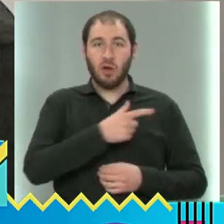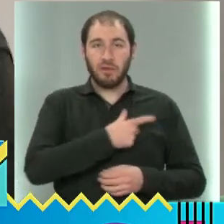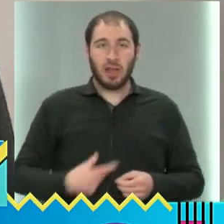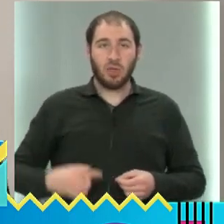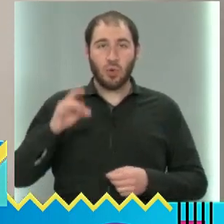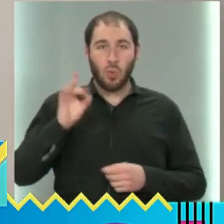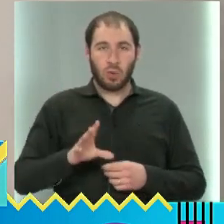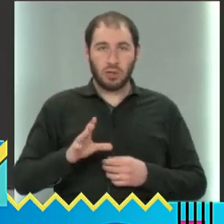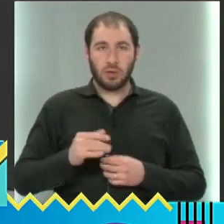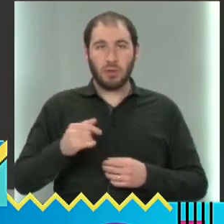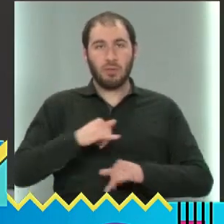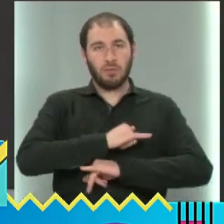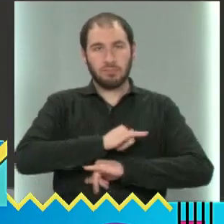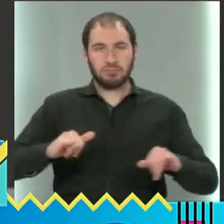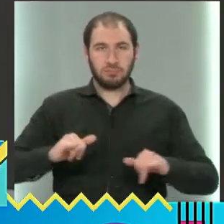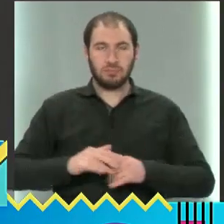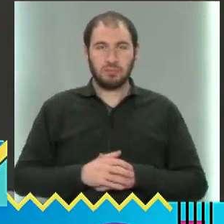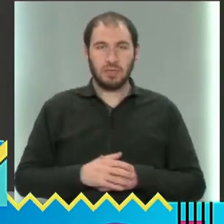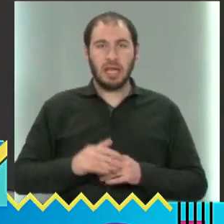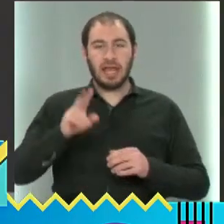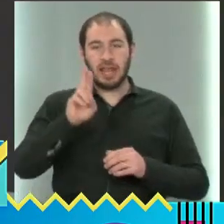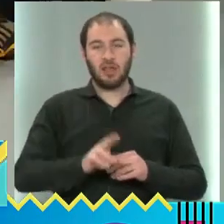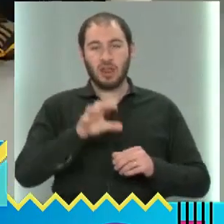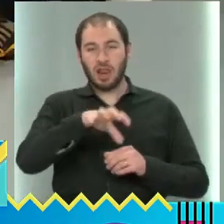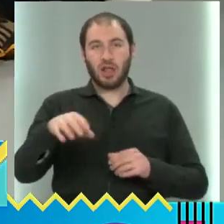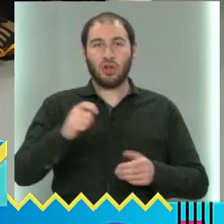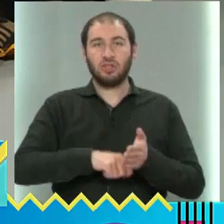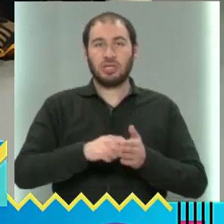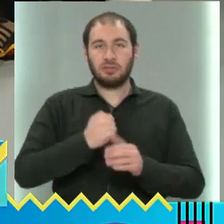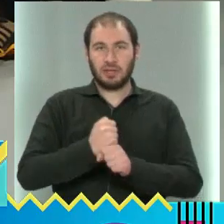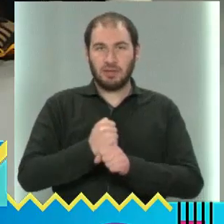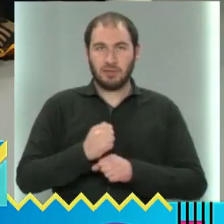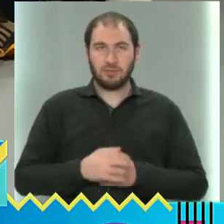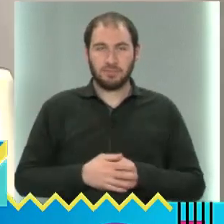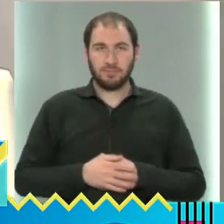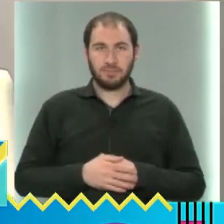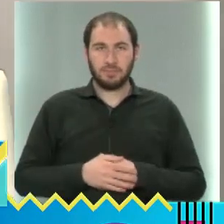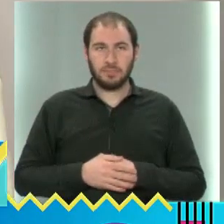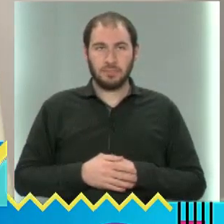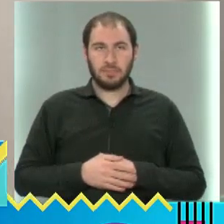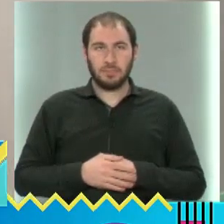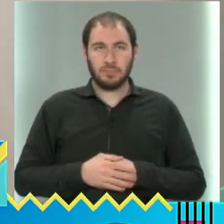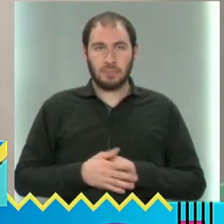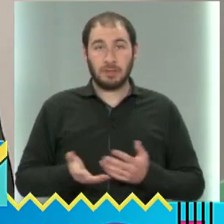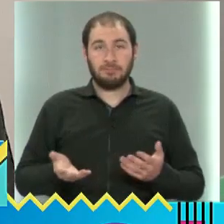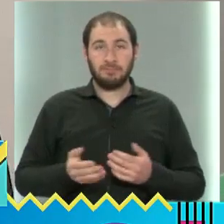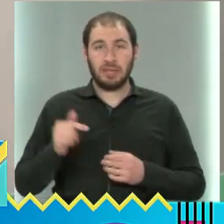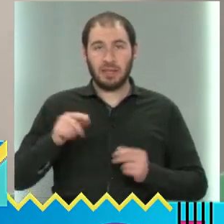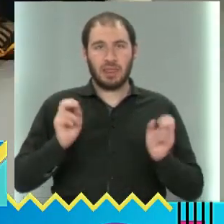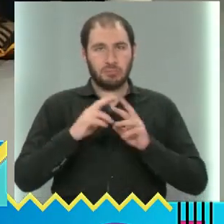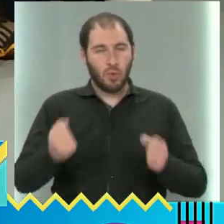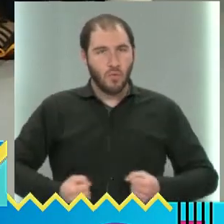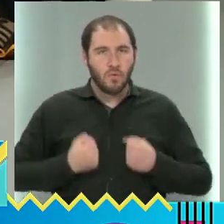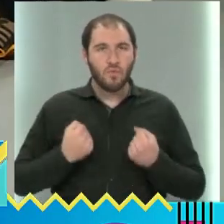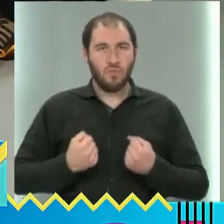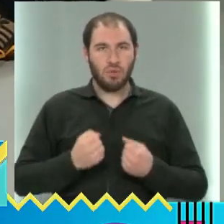que ha salido a pregonar la regionalización de los contratos de trabajo. Y esto, bueno, es un tema muy fuerte.